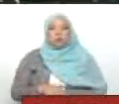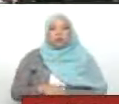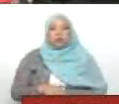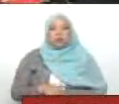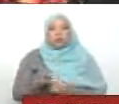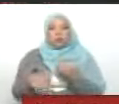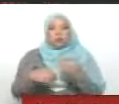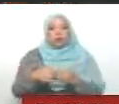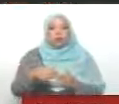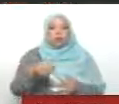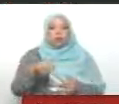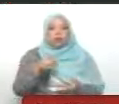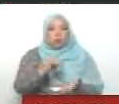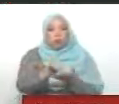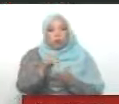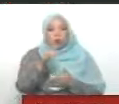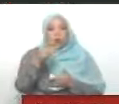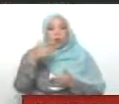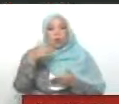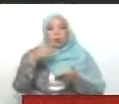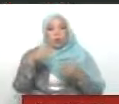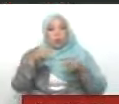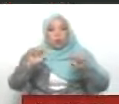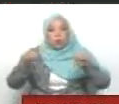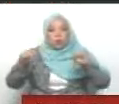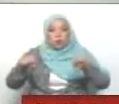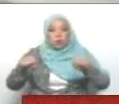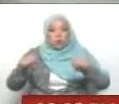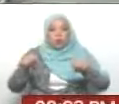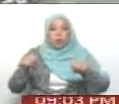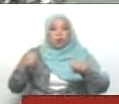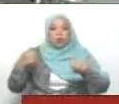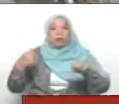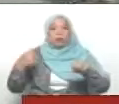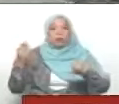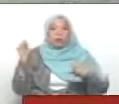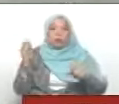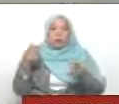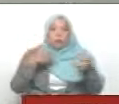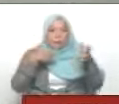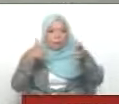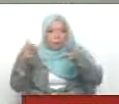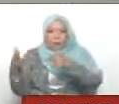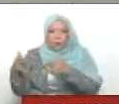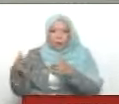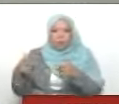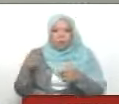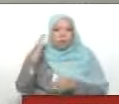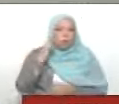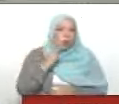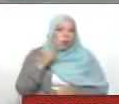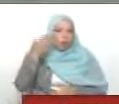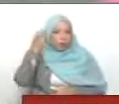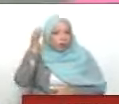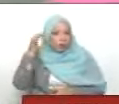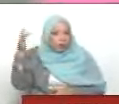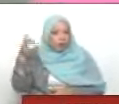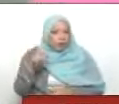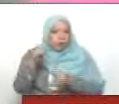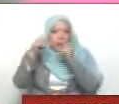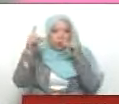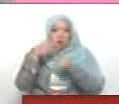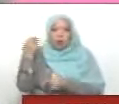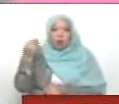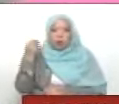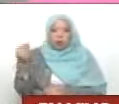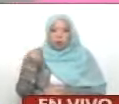Llega hasta Washington. Los motopiruetas ahí con una lanza, un fusil. ¿Ah? Muchachos, impresionante,